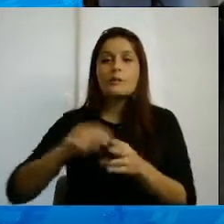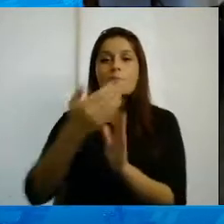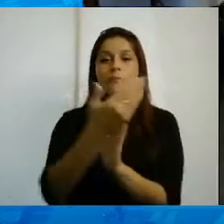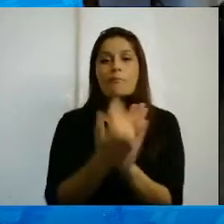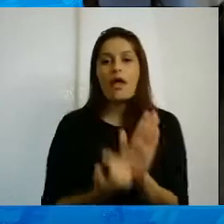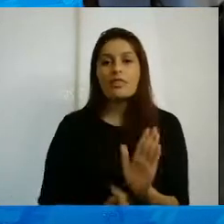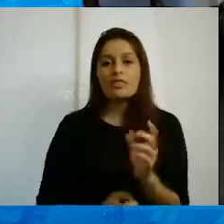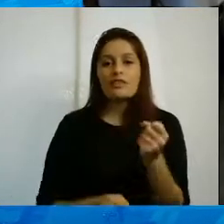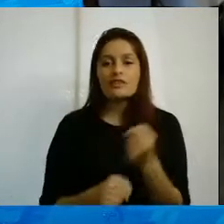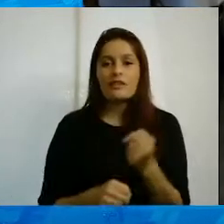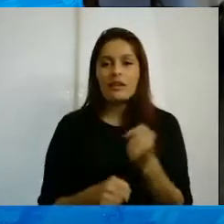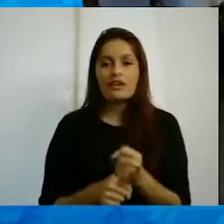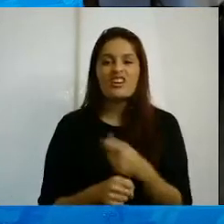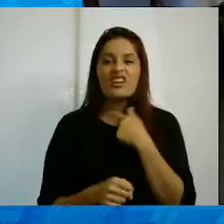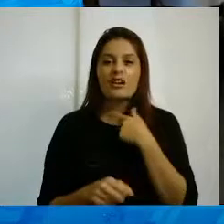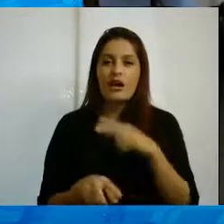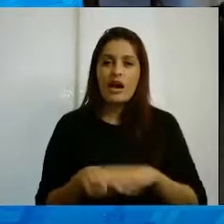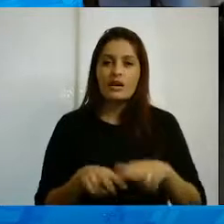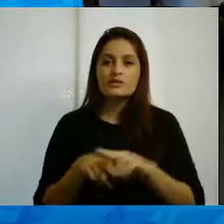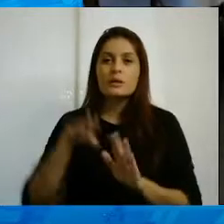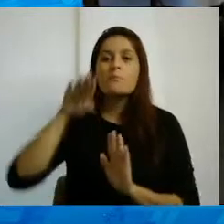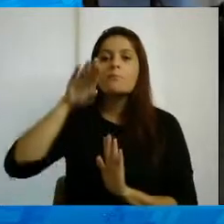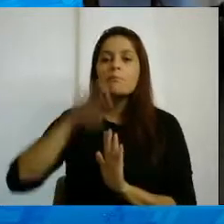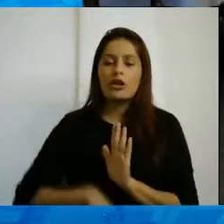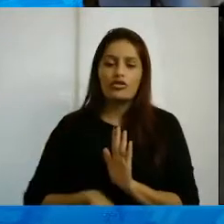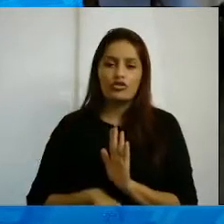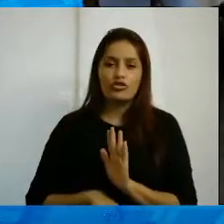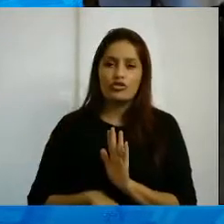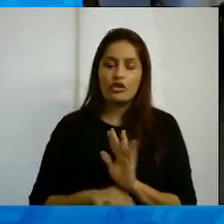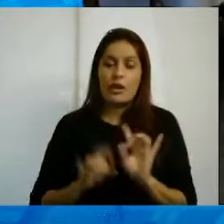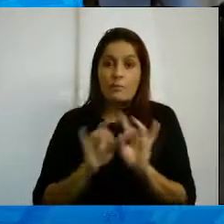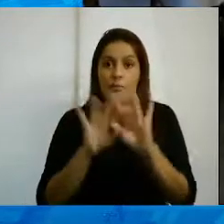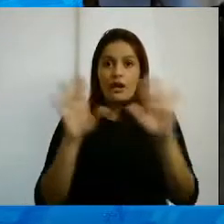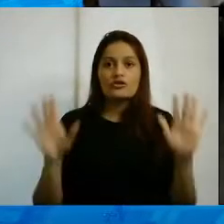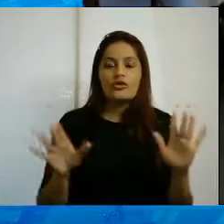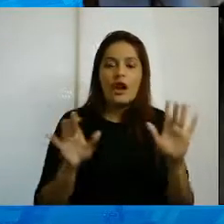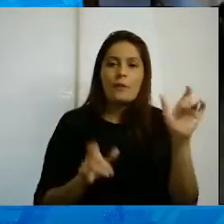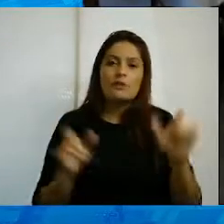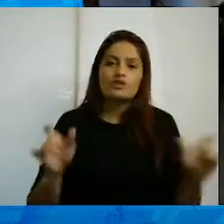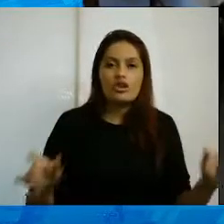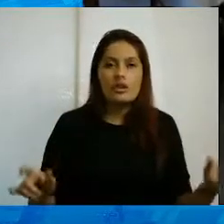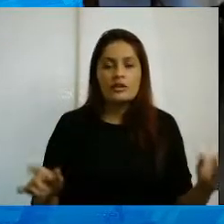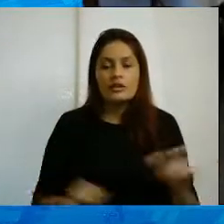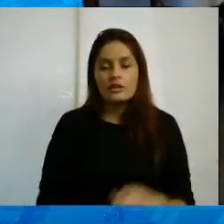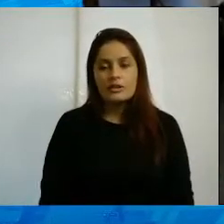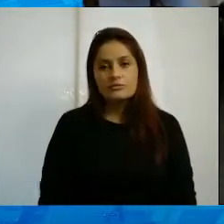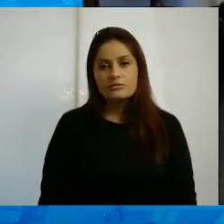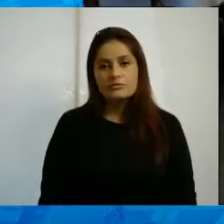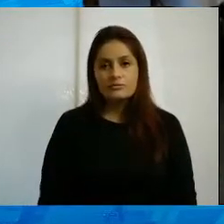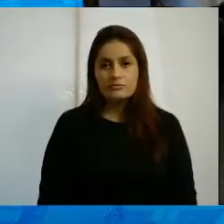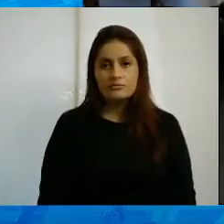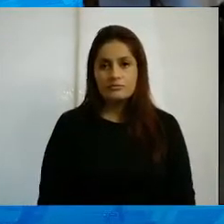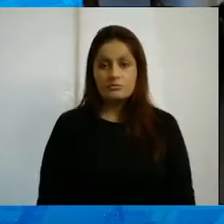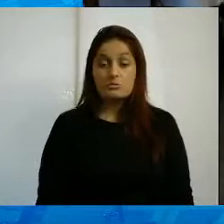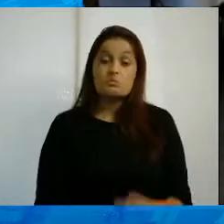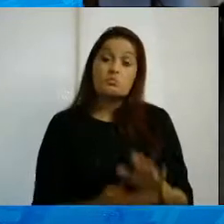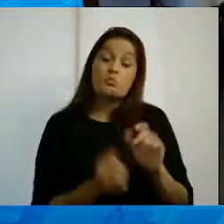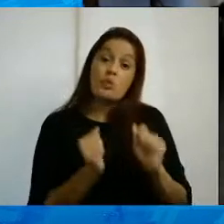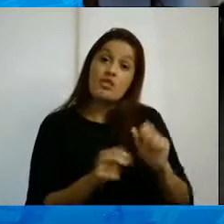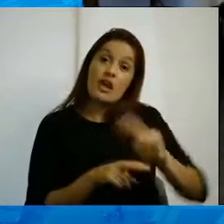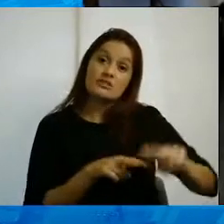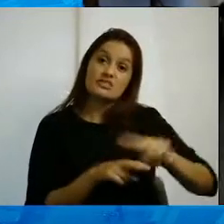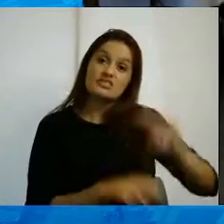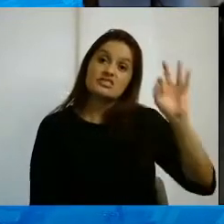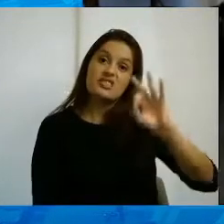trabajo que generara el menor impacto a la comunidad, ya sea realizarlo en fin de semana, en un